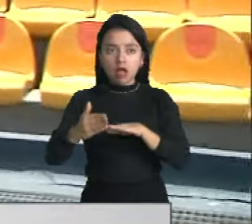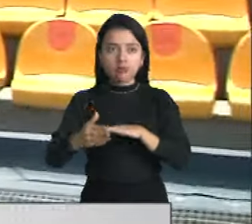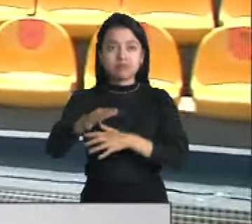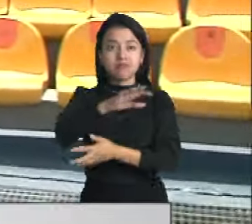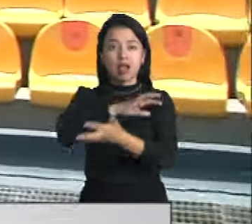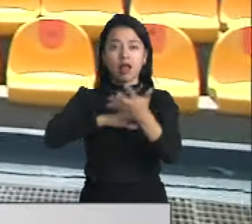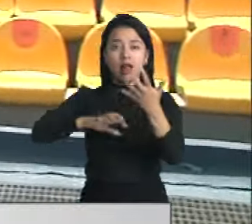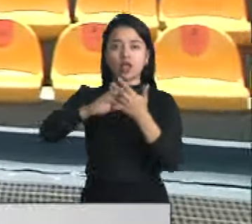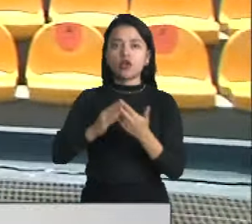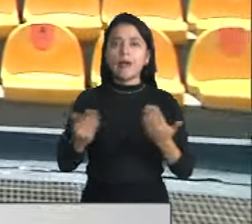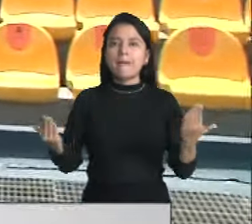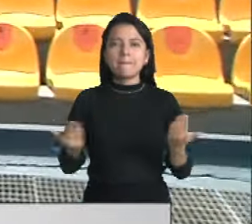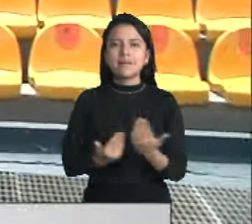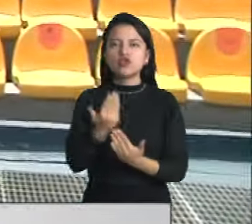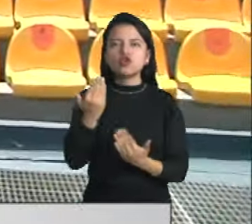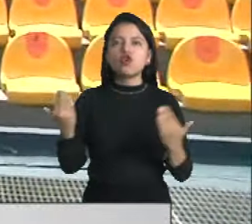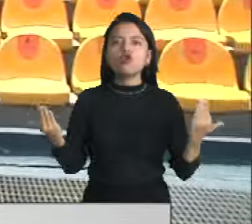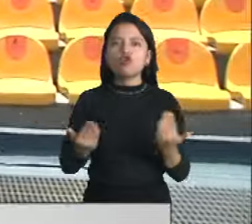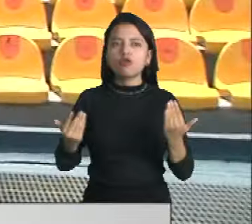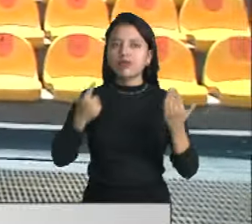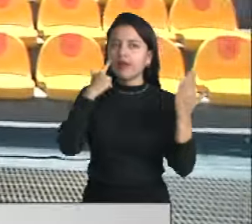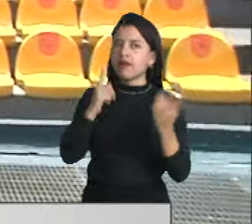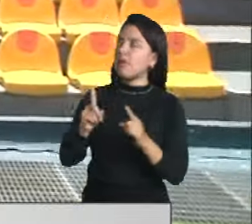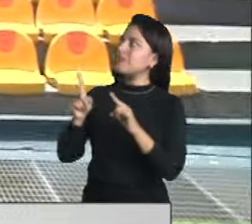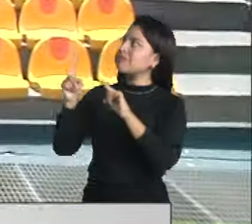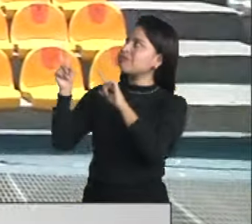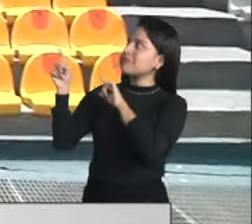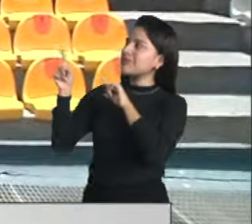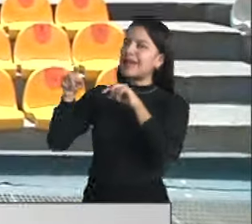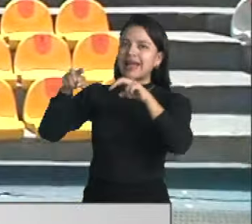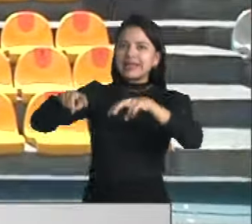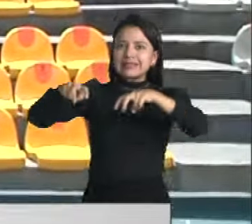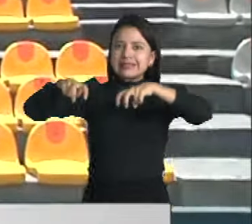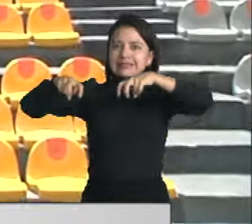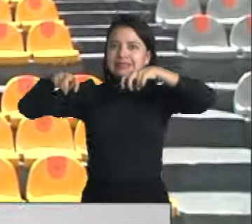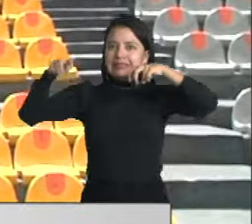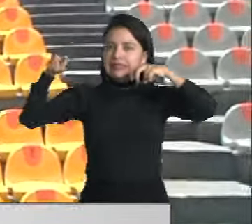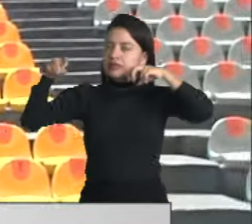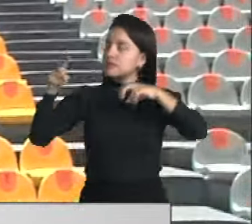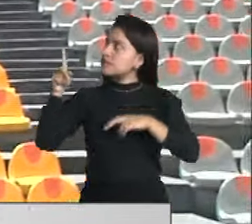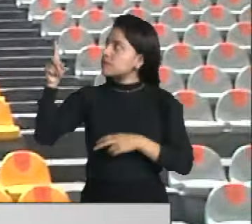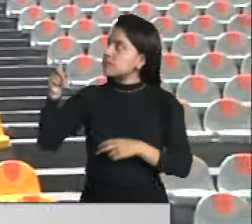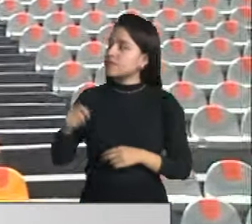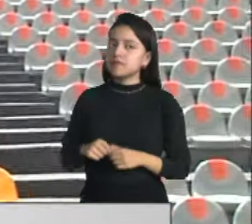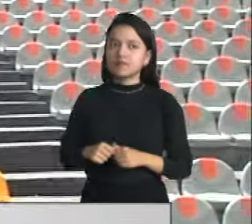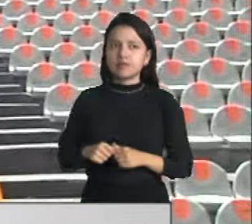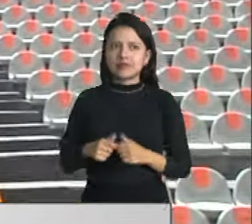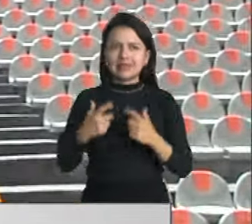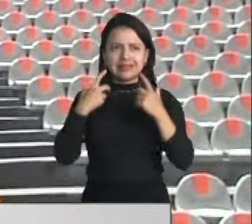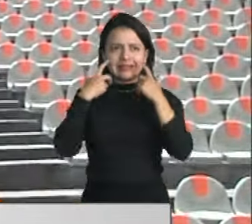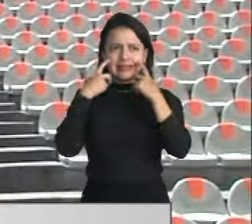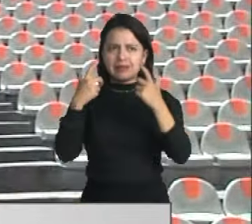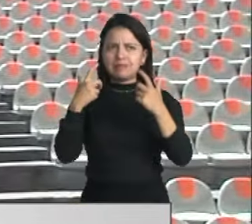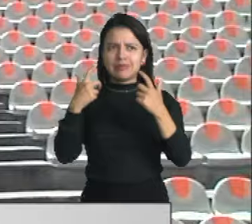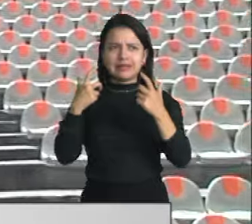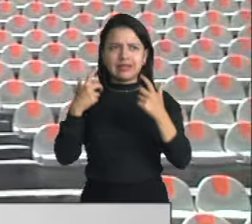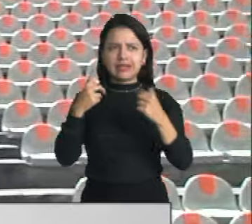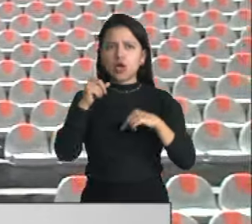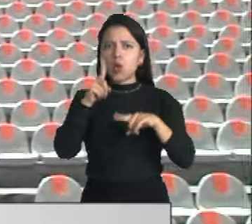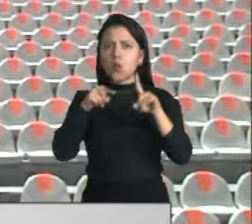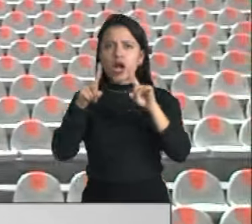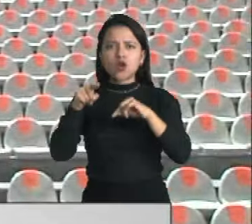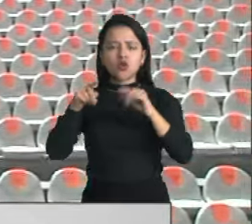comenzó precisamente en una de estas tribunas. Son impactantes las imágenes en las que se ve cómo algunos hinchas